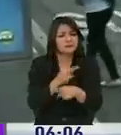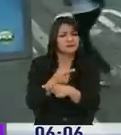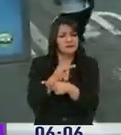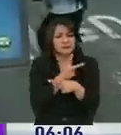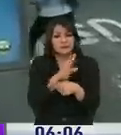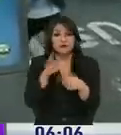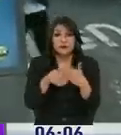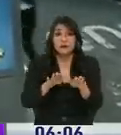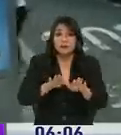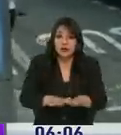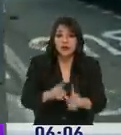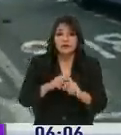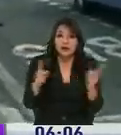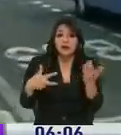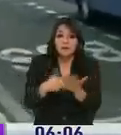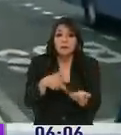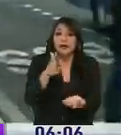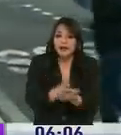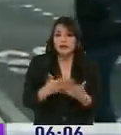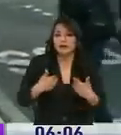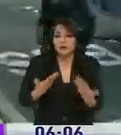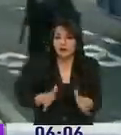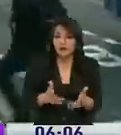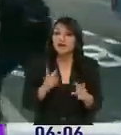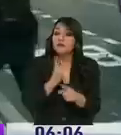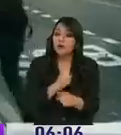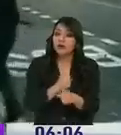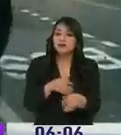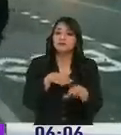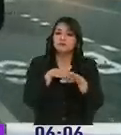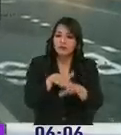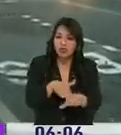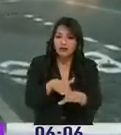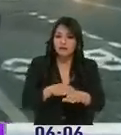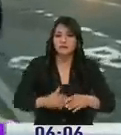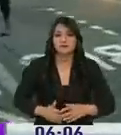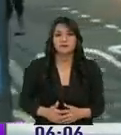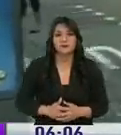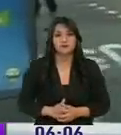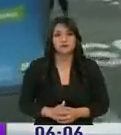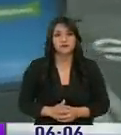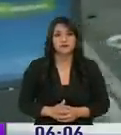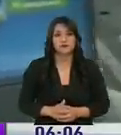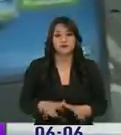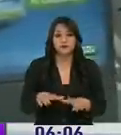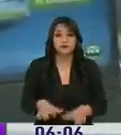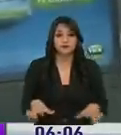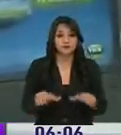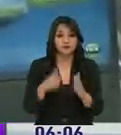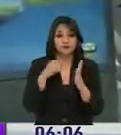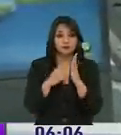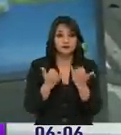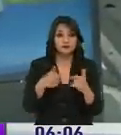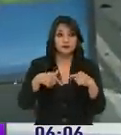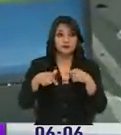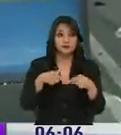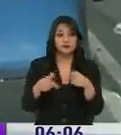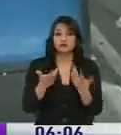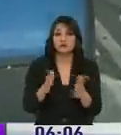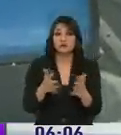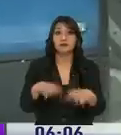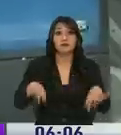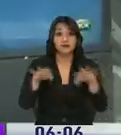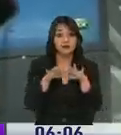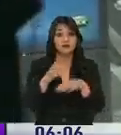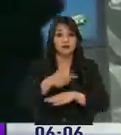paran donde no son las paradas, así que eso también hace tráfico en lugares donde en estos momentos no hay mayor carga. Es importante también que